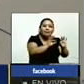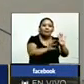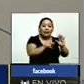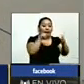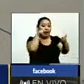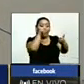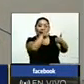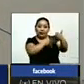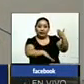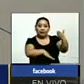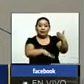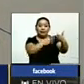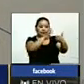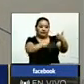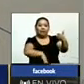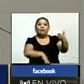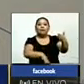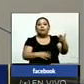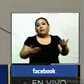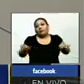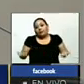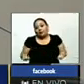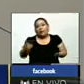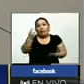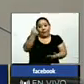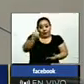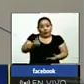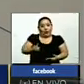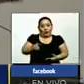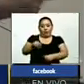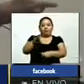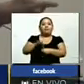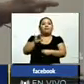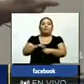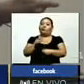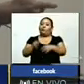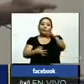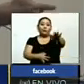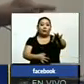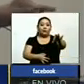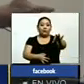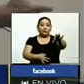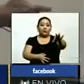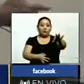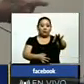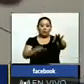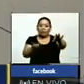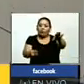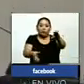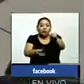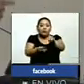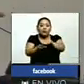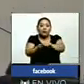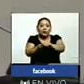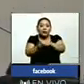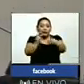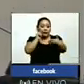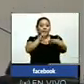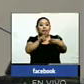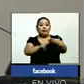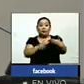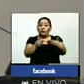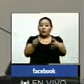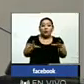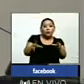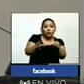está la cara, ¿verdad? Entonces, una persona votó hacen la cuenta, determinan